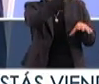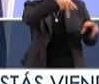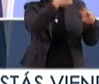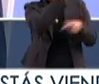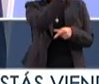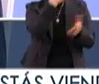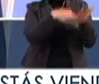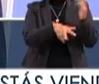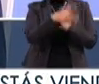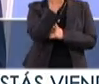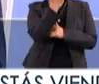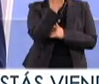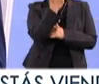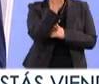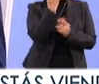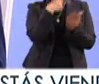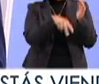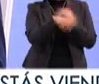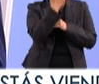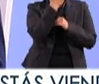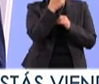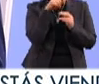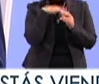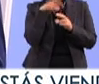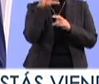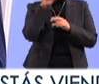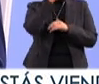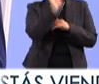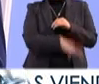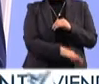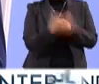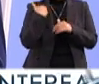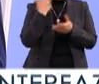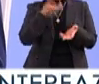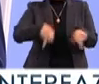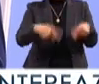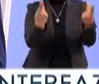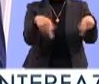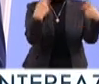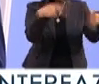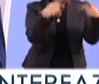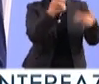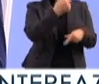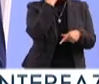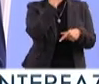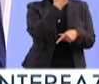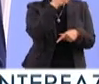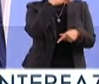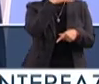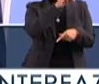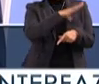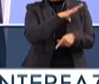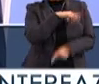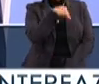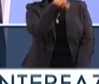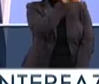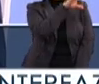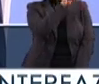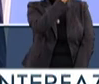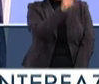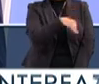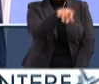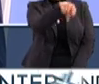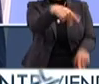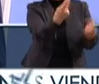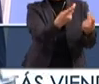el 2013 desde el 2013 tenían el 80% de su mercado de medicamentos es genérico el 80% de